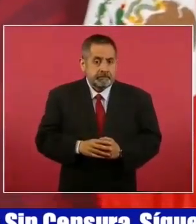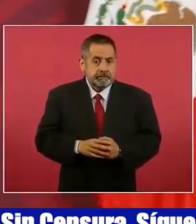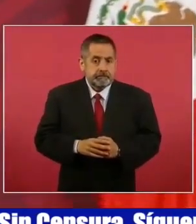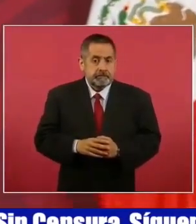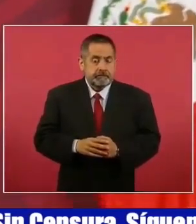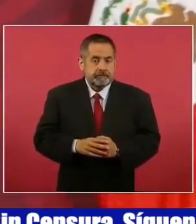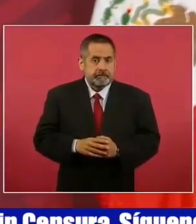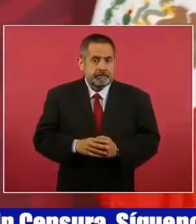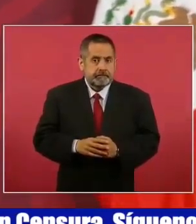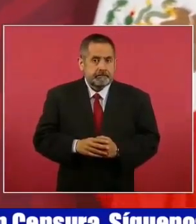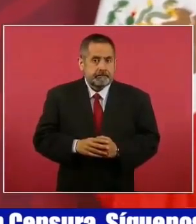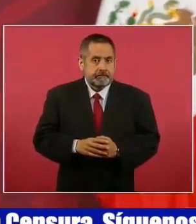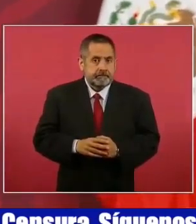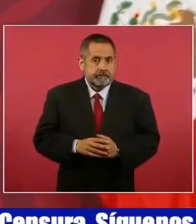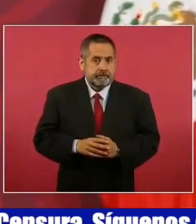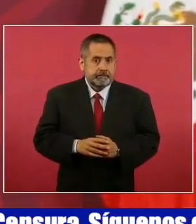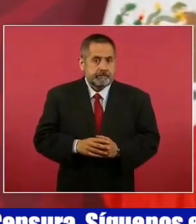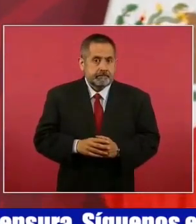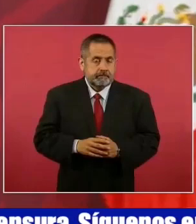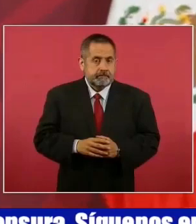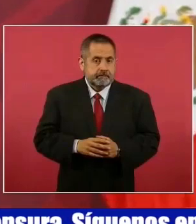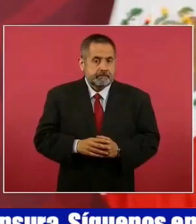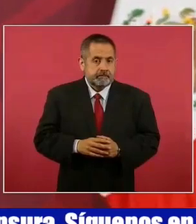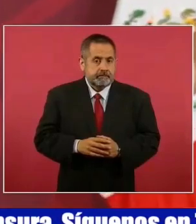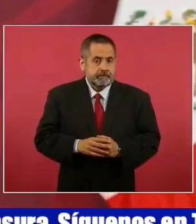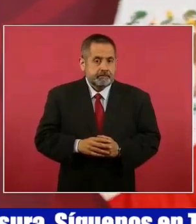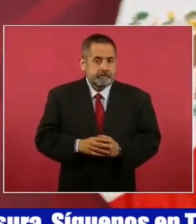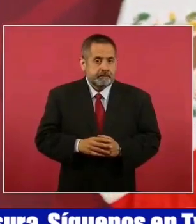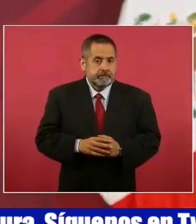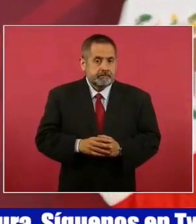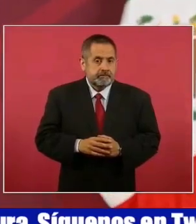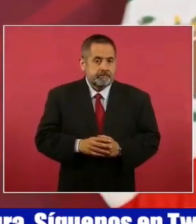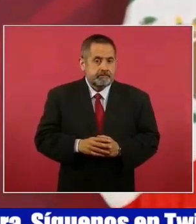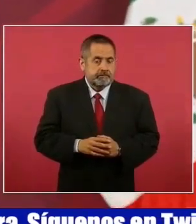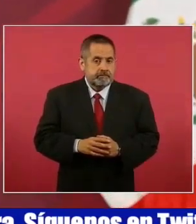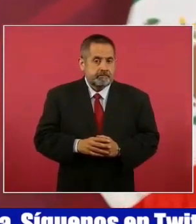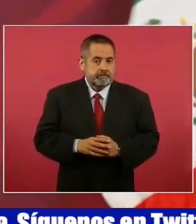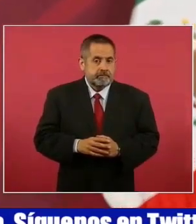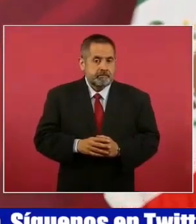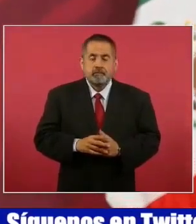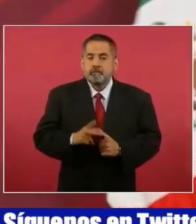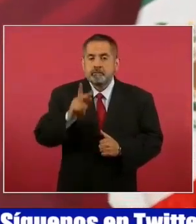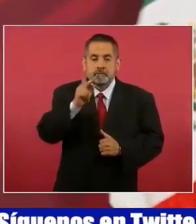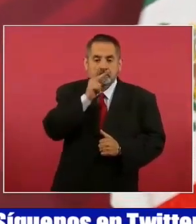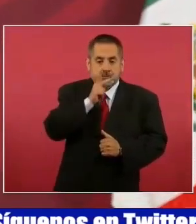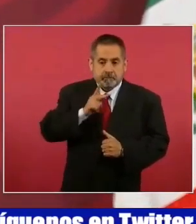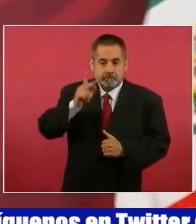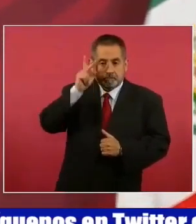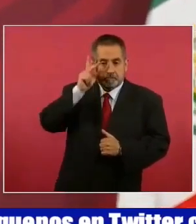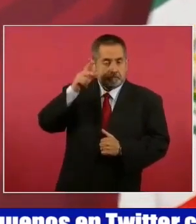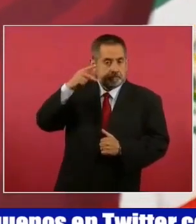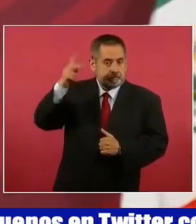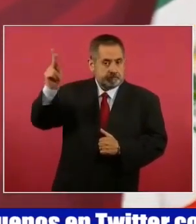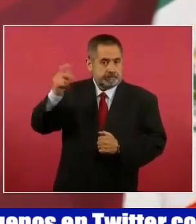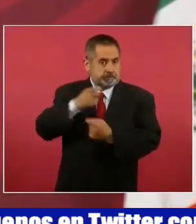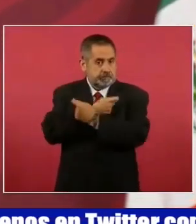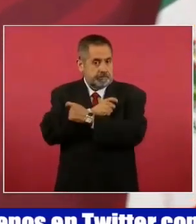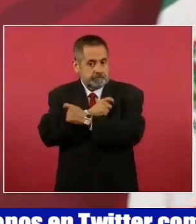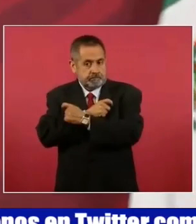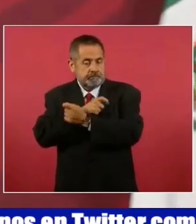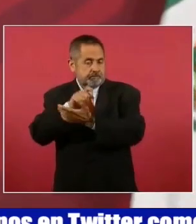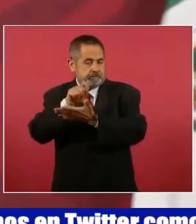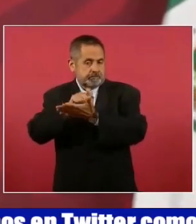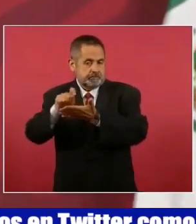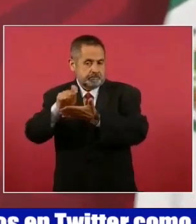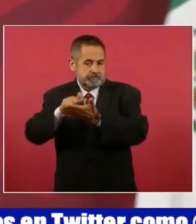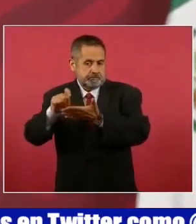que por eso su opinión, vaya, fundamenta su opinión y cada mañanera nos otorga algo nuevo. Cuando Nancy Flores le pregunta, ¿no?, sobre el caso